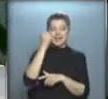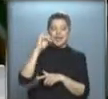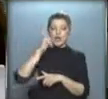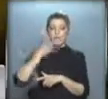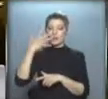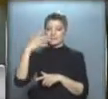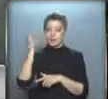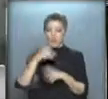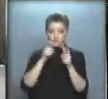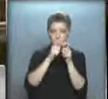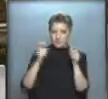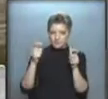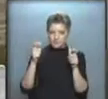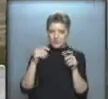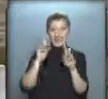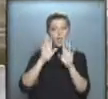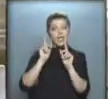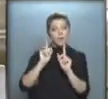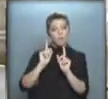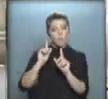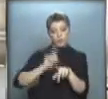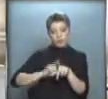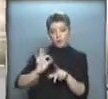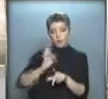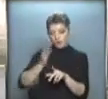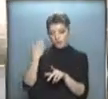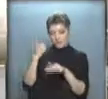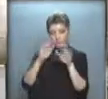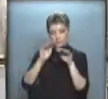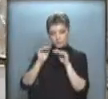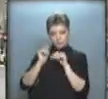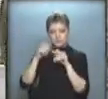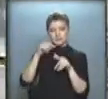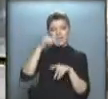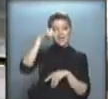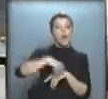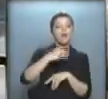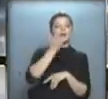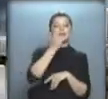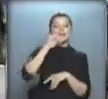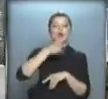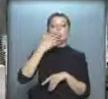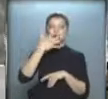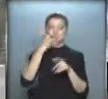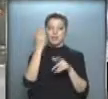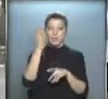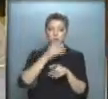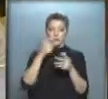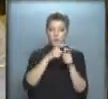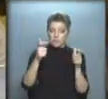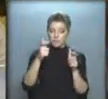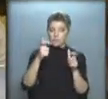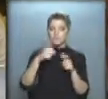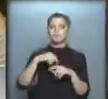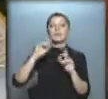del año pasado el mayor movimiento comercial se explica por el incremento en la cantidad de viajeros pero esta vez también